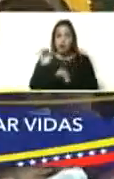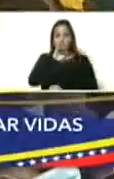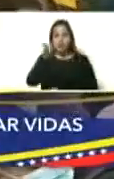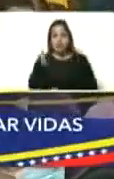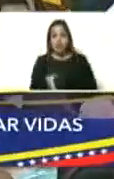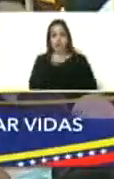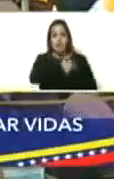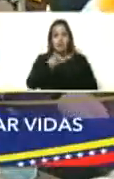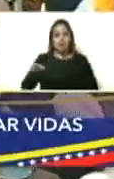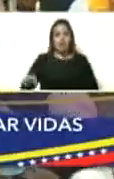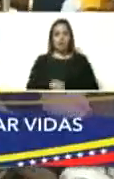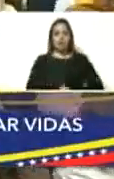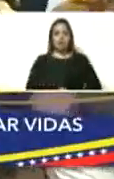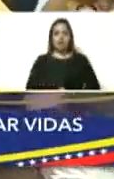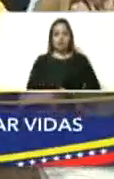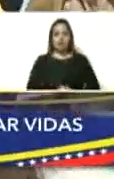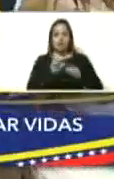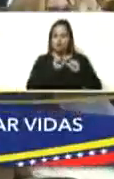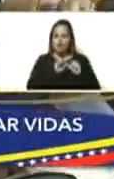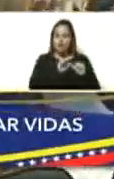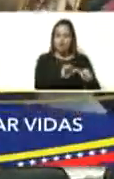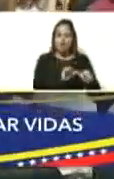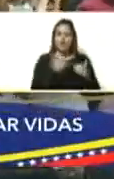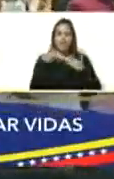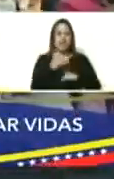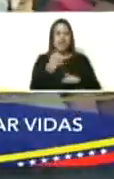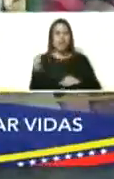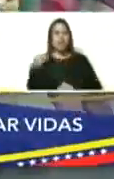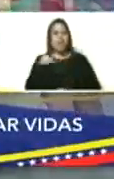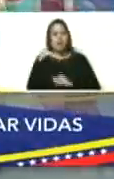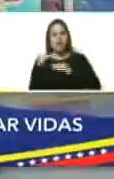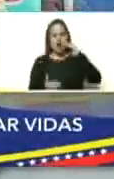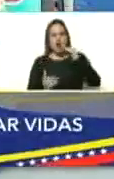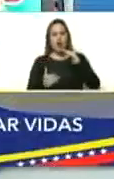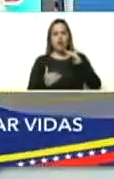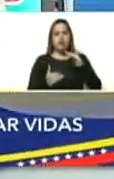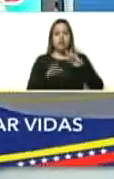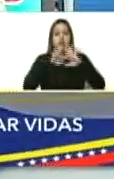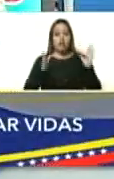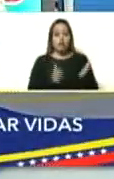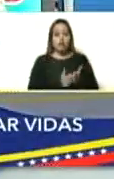población. Mantuvimos los niveles más bajos del mundo de morbilidad,